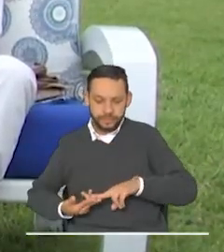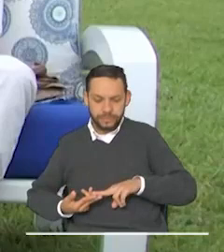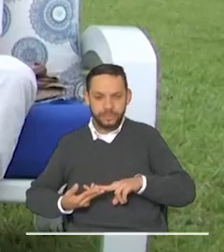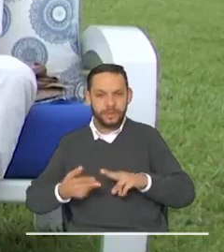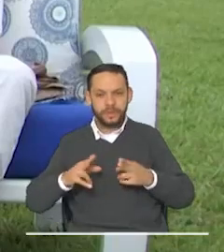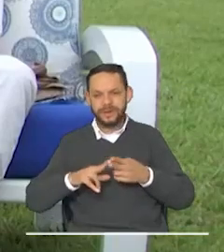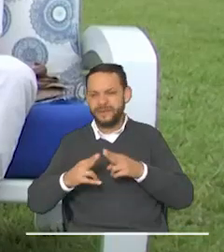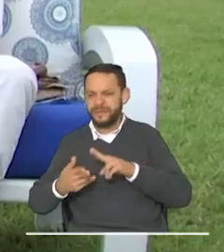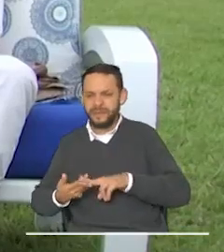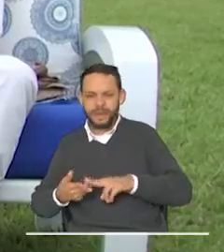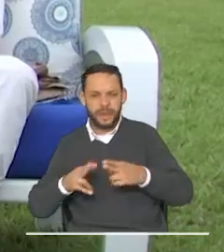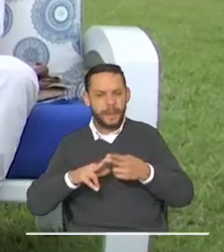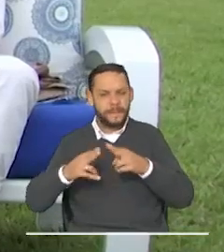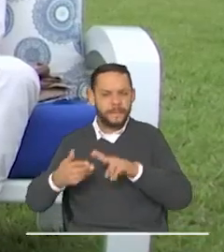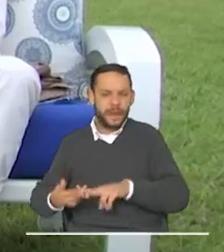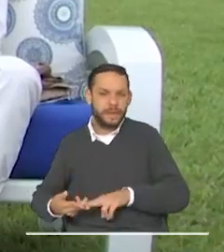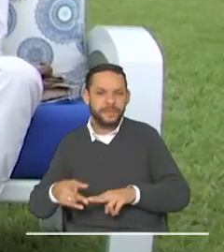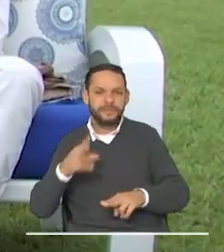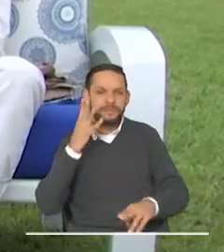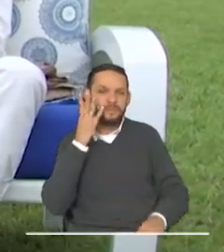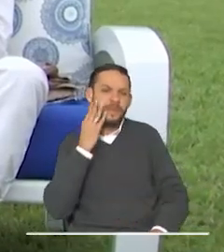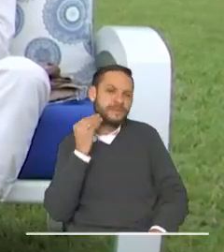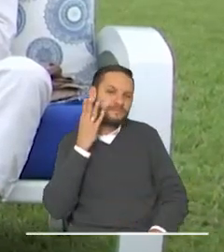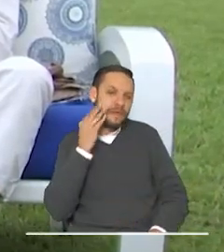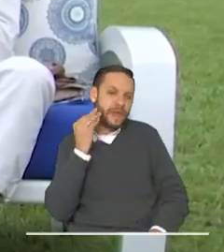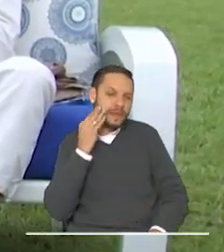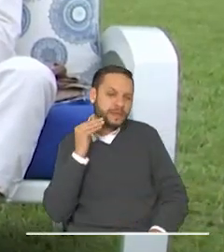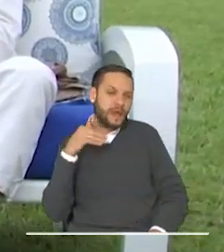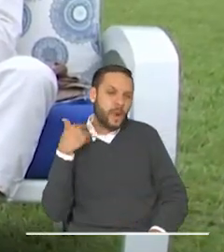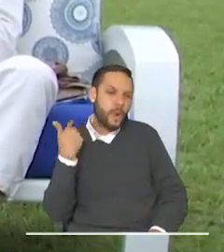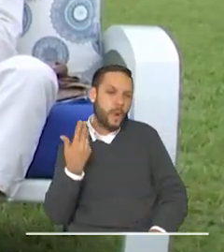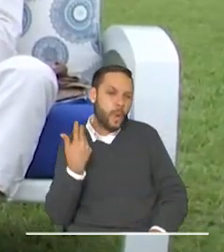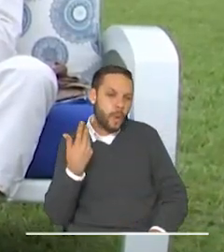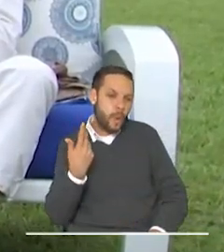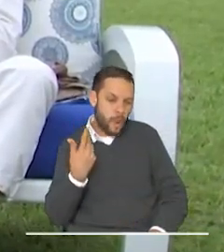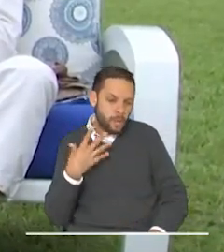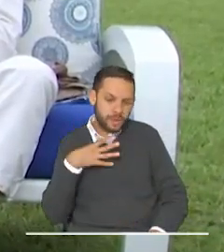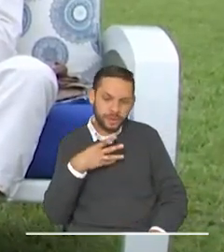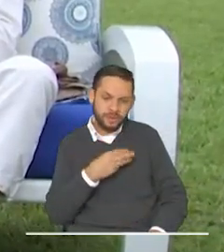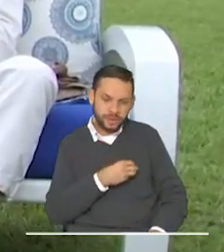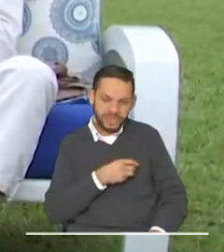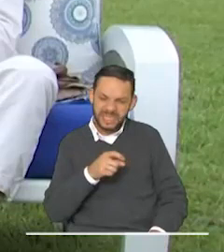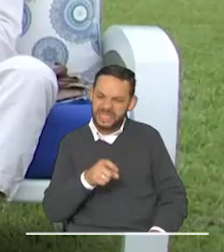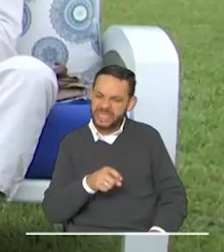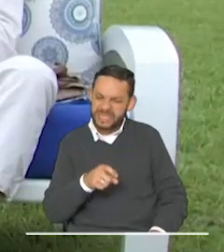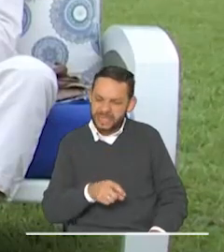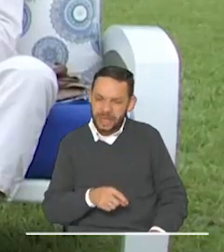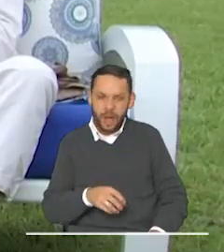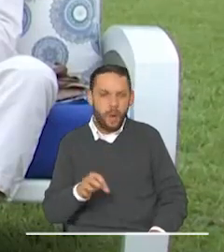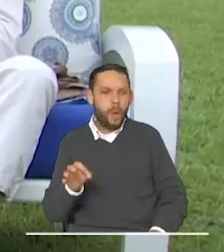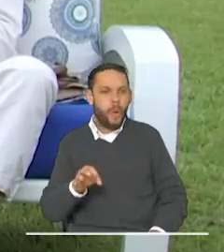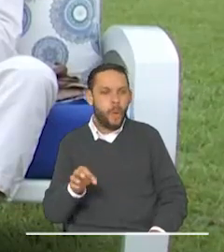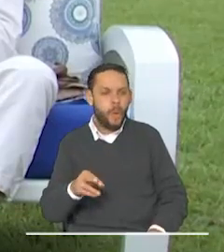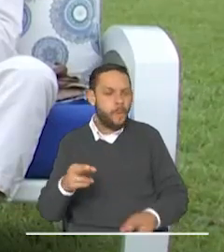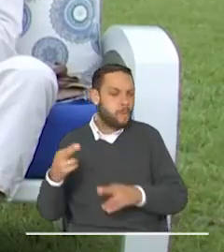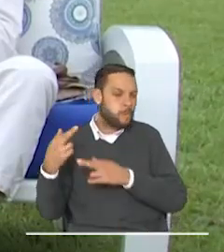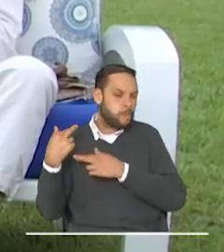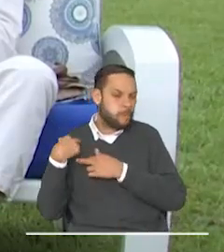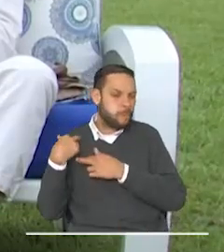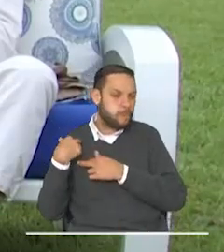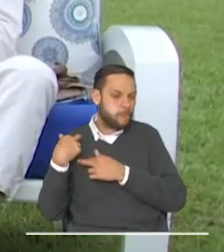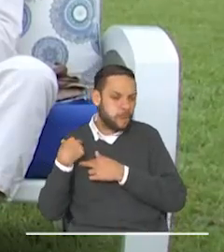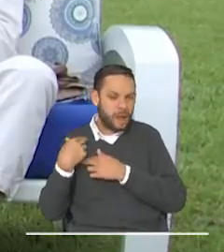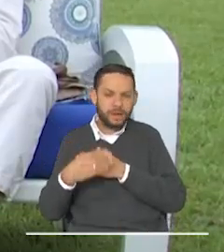interpretando experiencias hasta que punto Nosotros somos quienes nos encargamos desde la cotidianidad